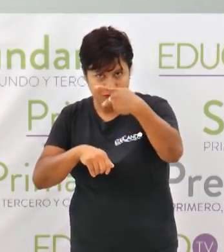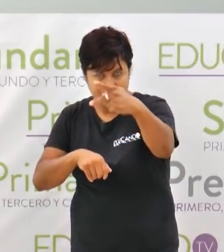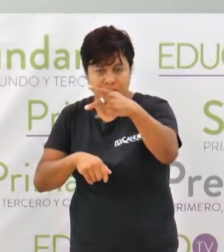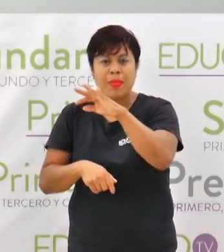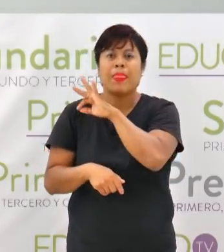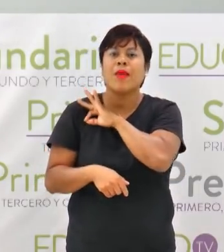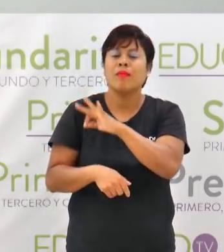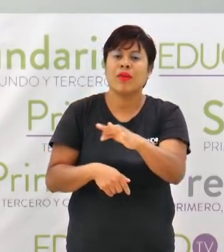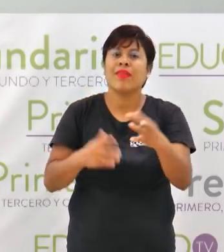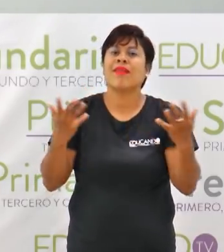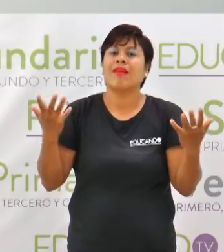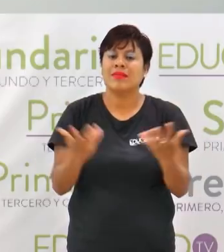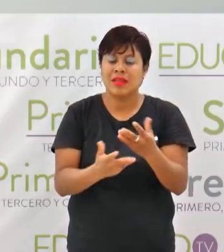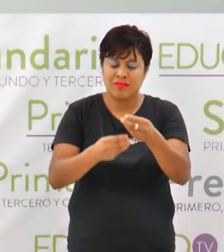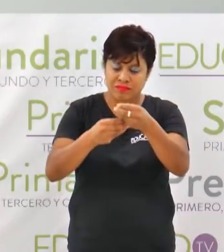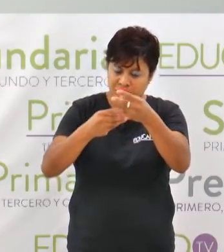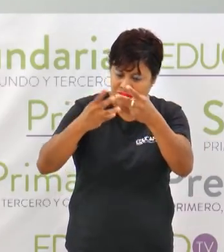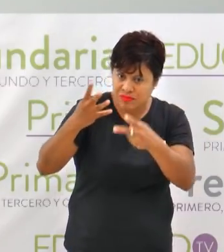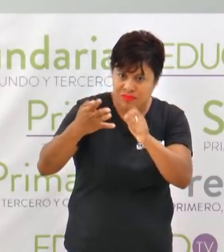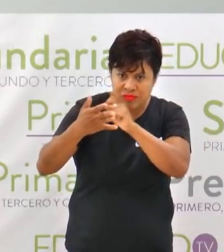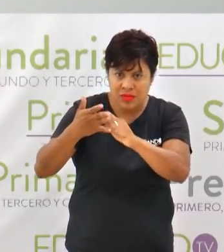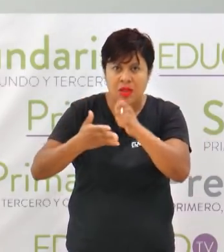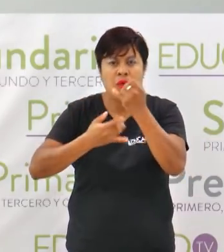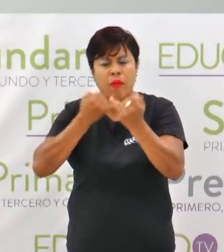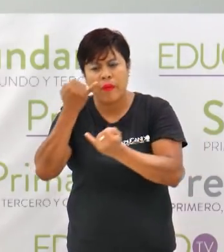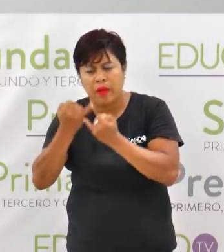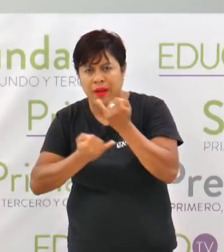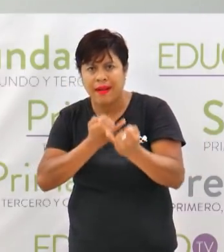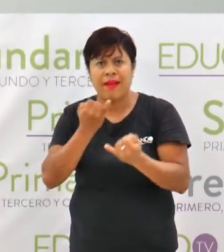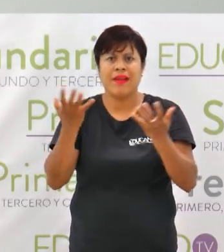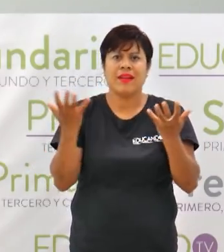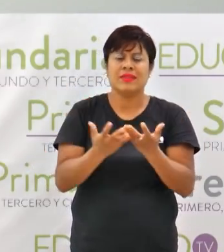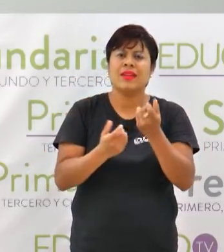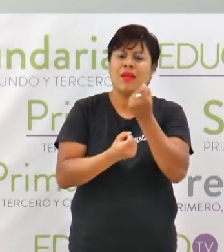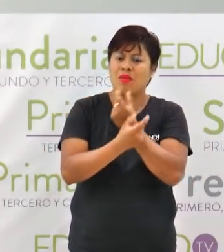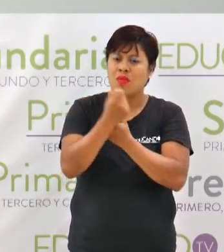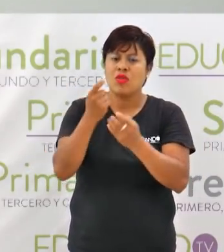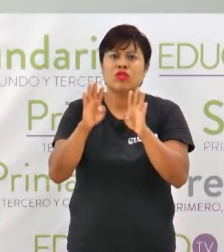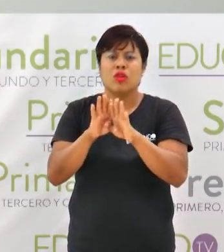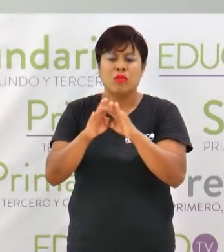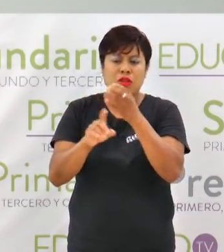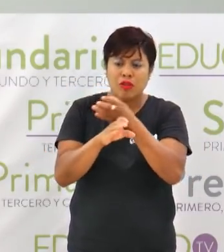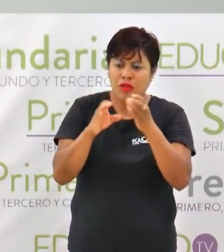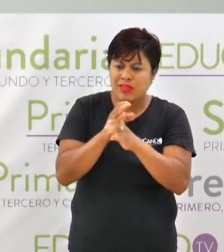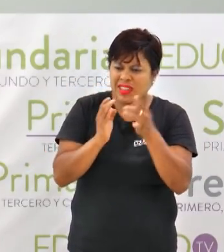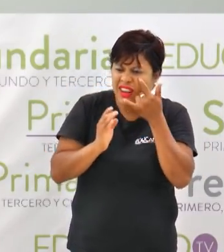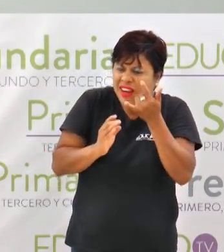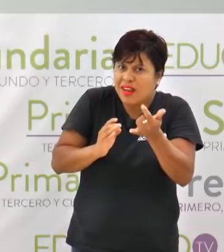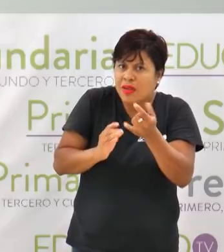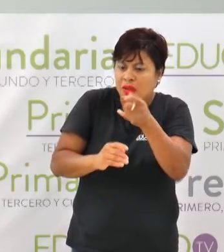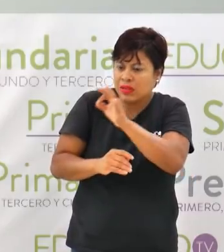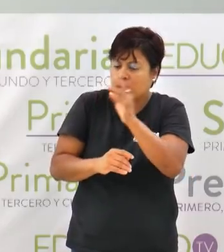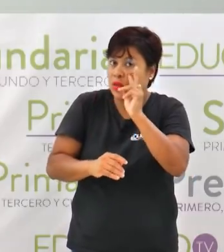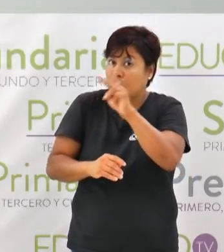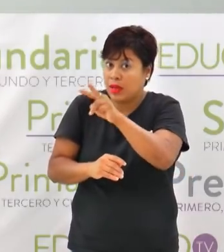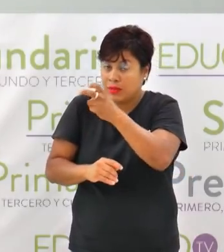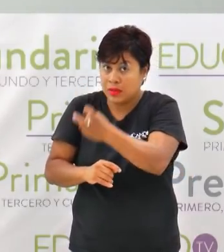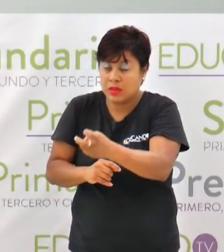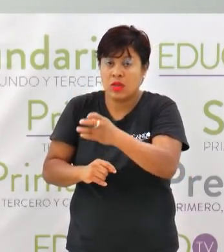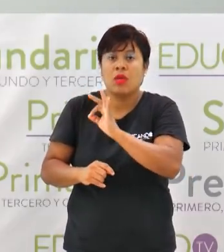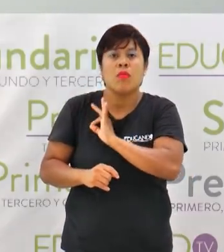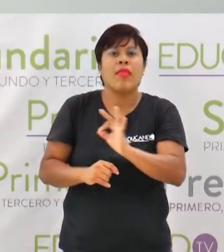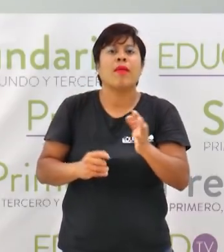que puedan hacer descripciones, jugar, hacer algunas descripciones de algunos objetos raros que encuentres por ahí y que